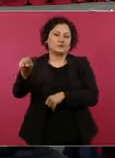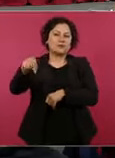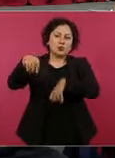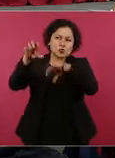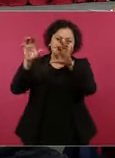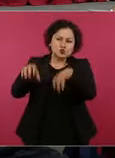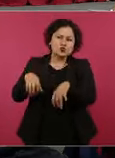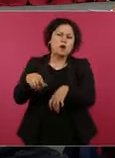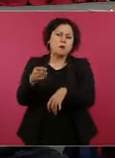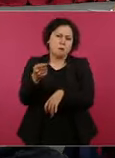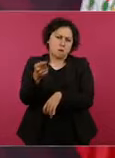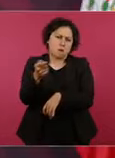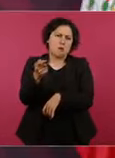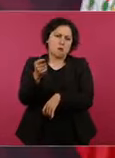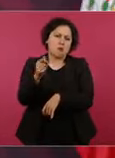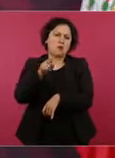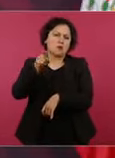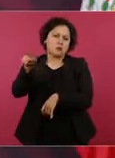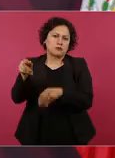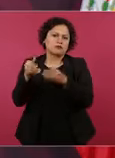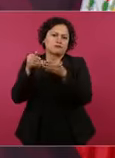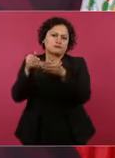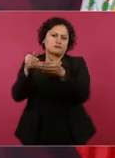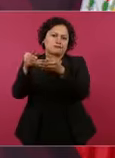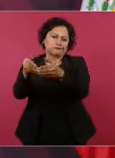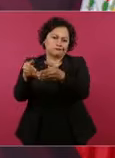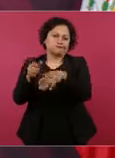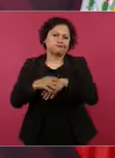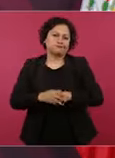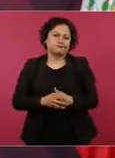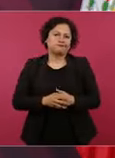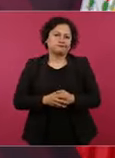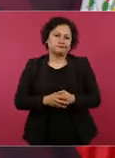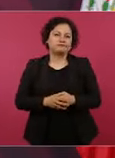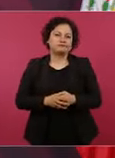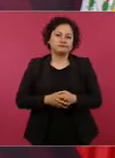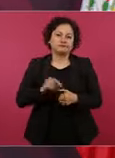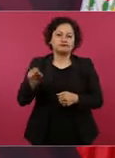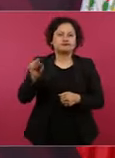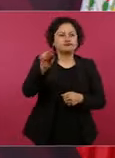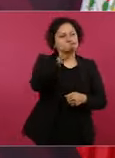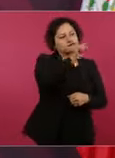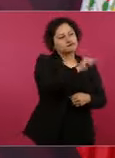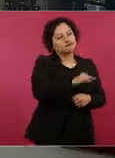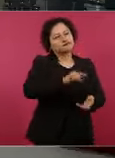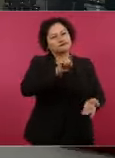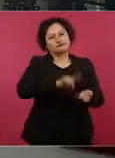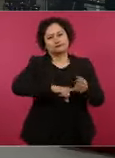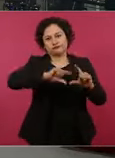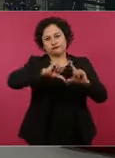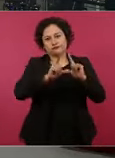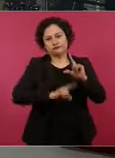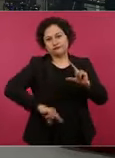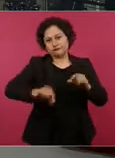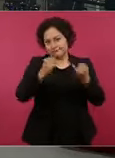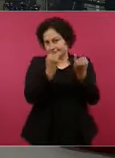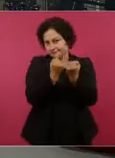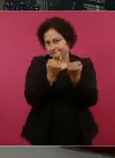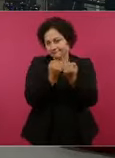llovió en el puerto y así en otras regiones del país. Muchas gracias,